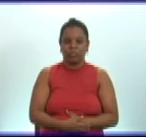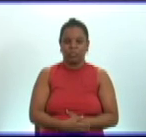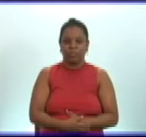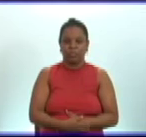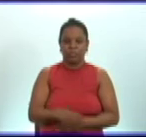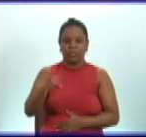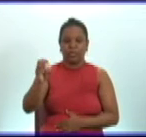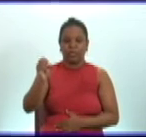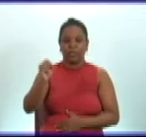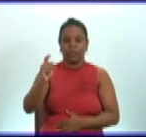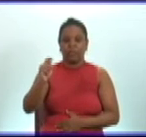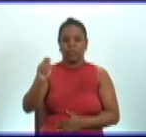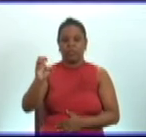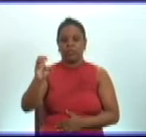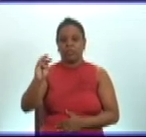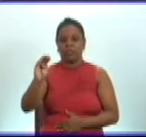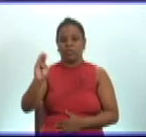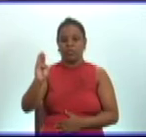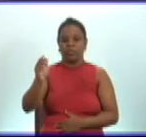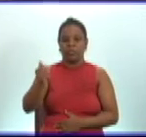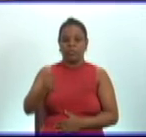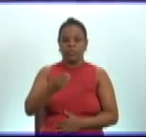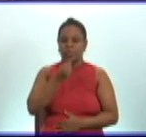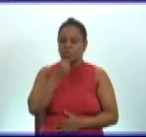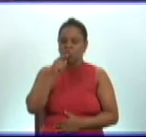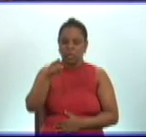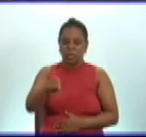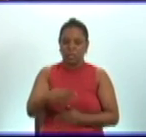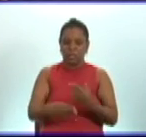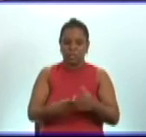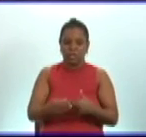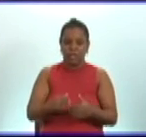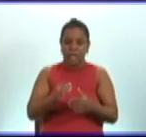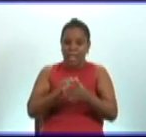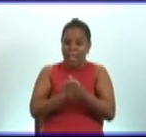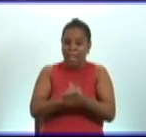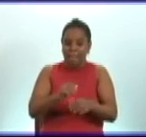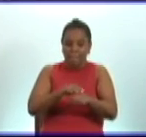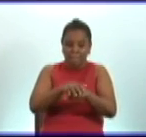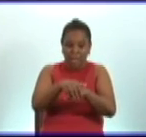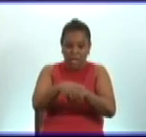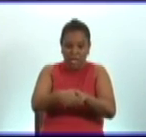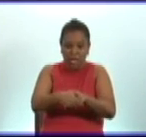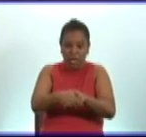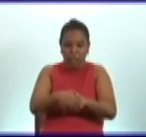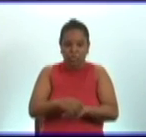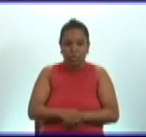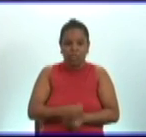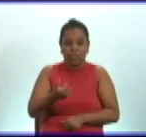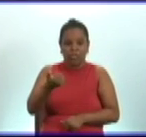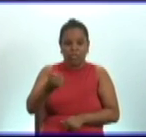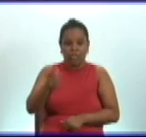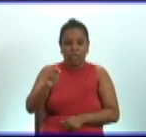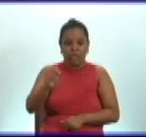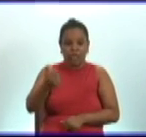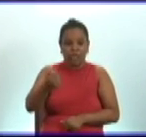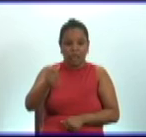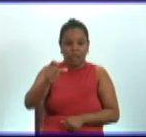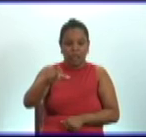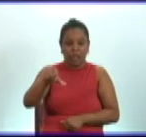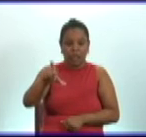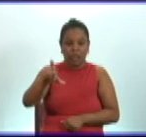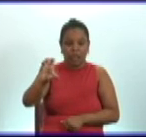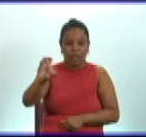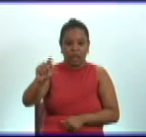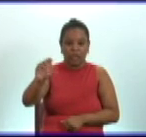Esteban Bermúdez. Ese no puede ser. ¿Por qué no? Es el hermano de Anacleto Bermúdez y González de la